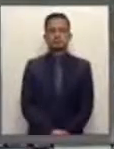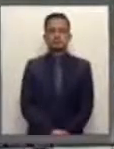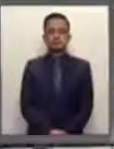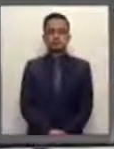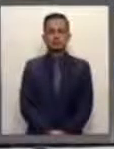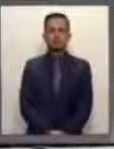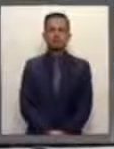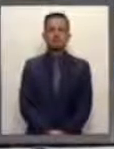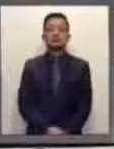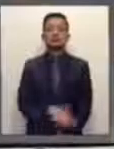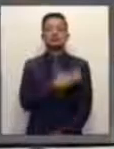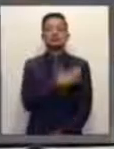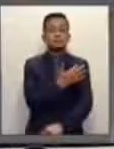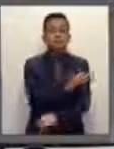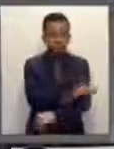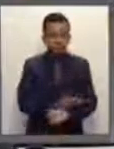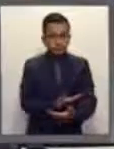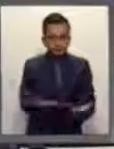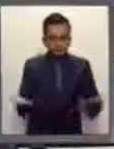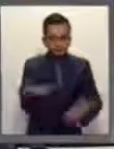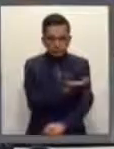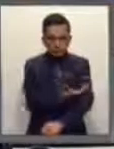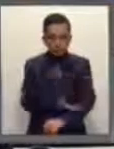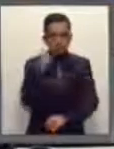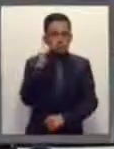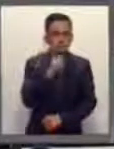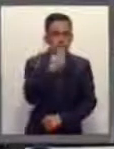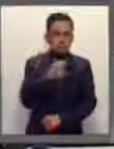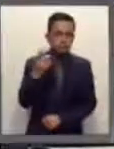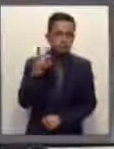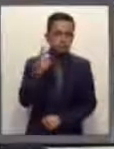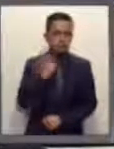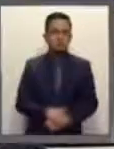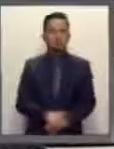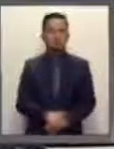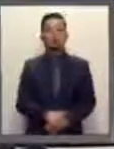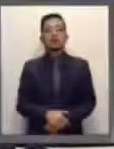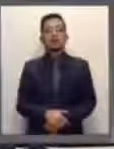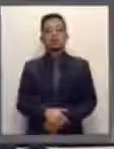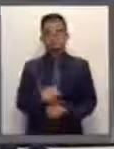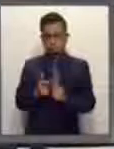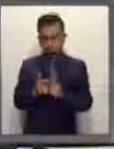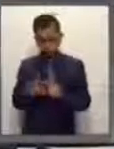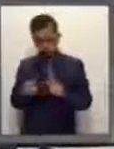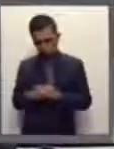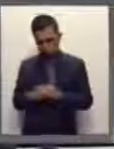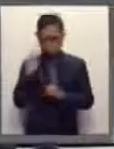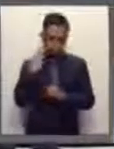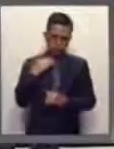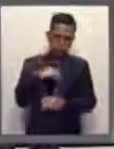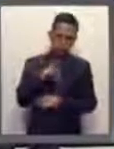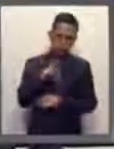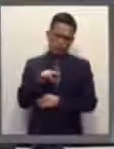Buenas tardes, compañeros diputados y diputadas. El Grupo Parlamentario de Morena votará a favor de este